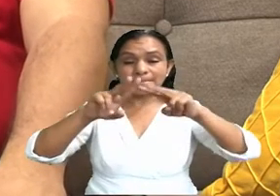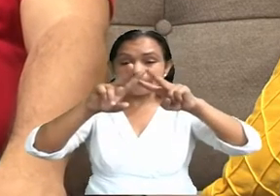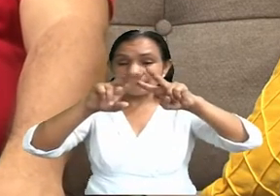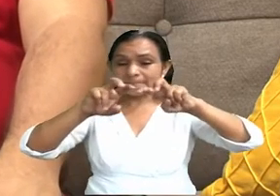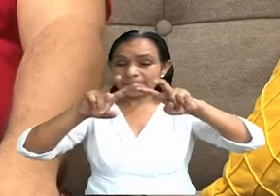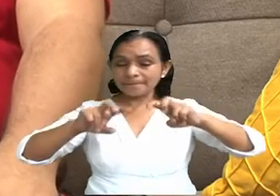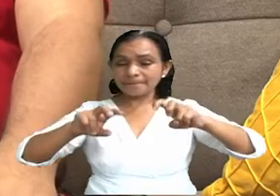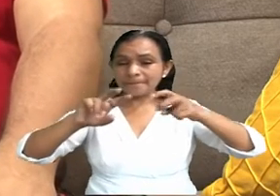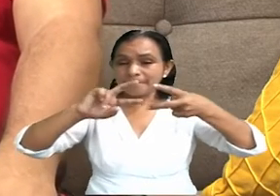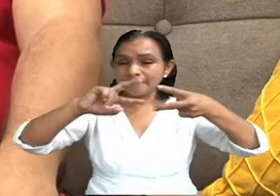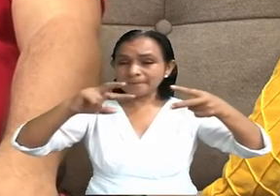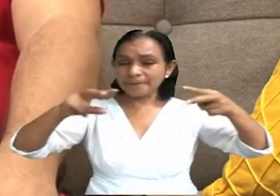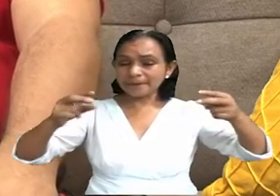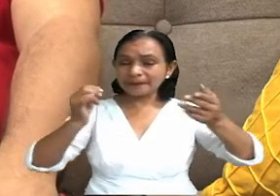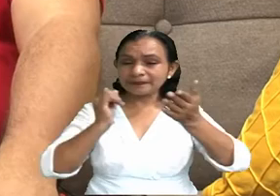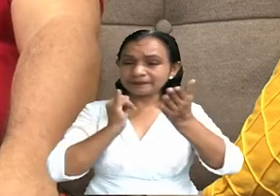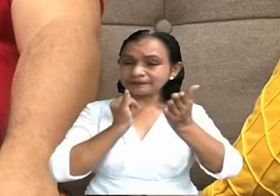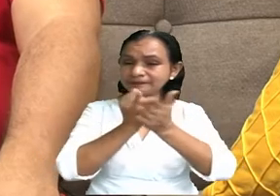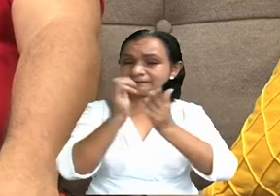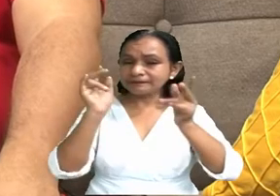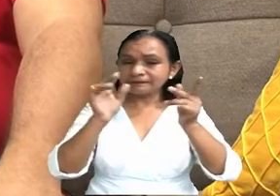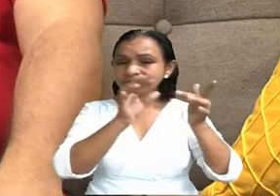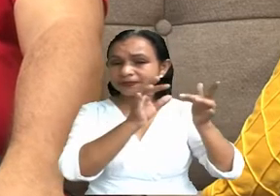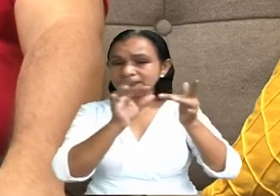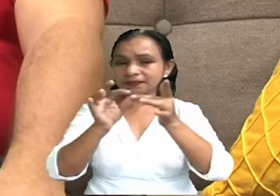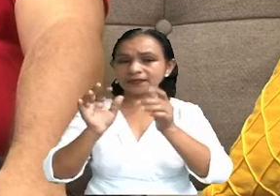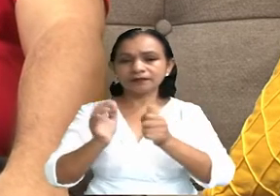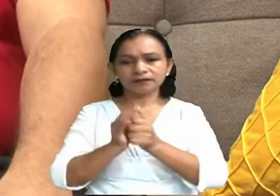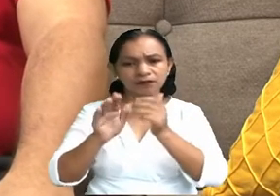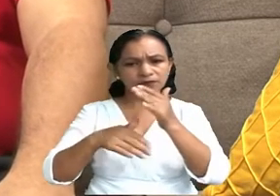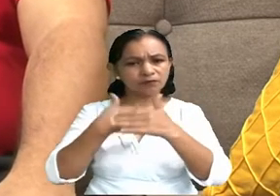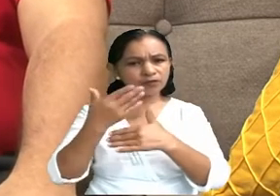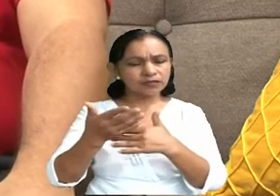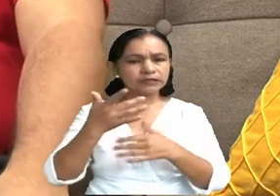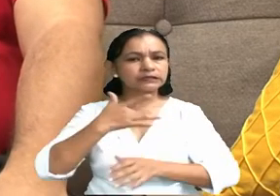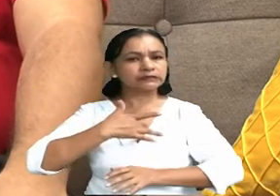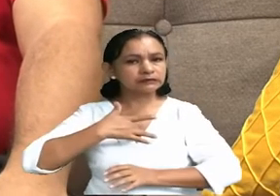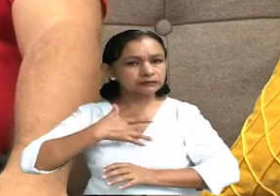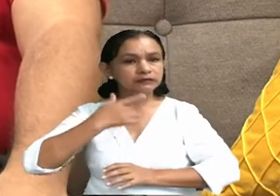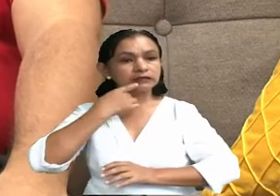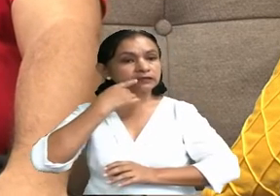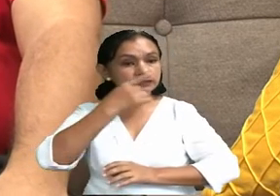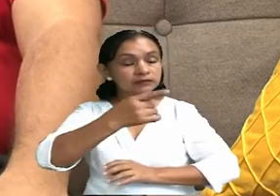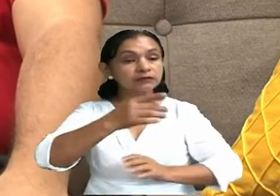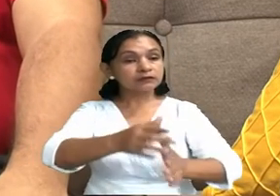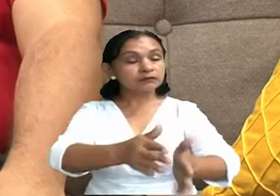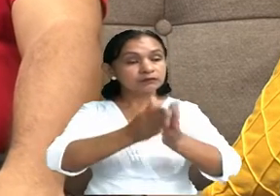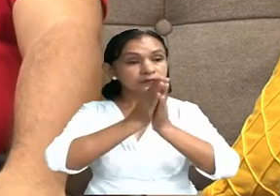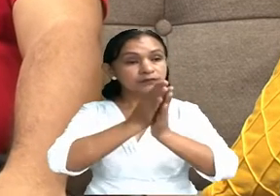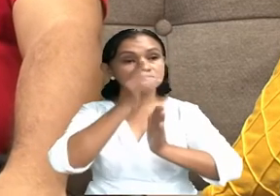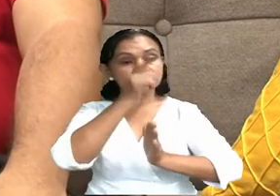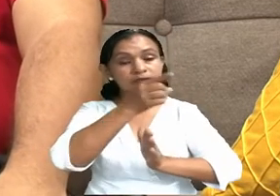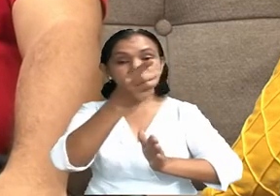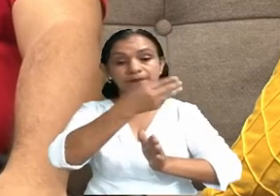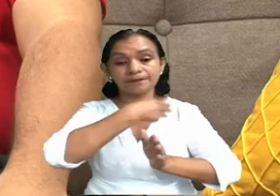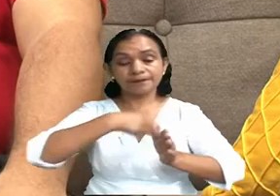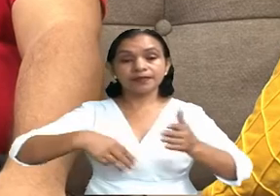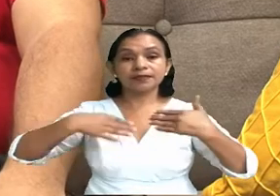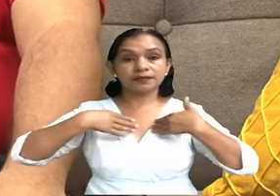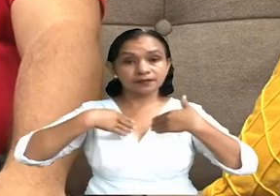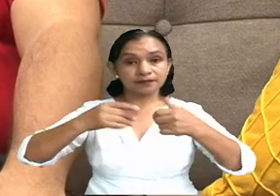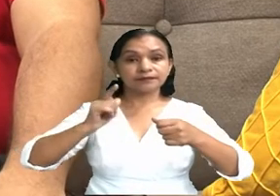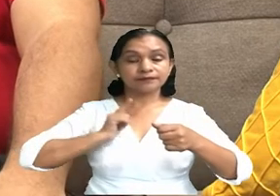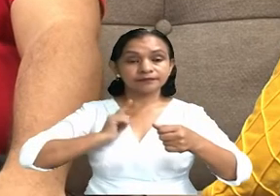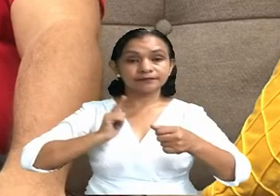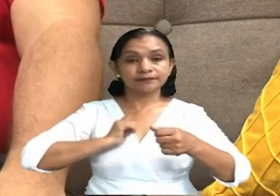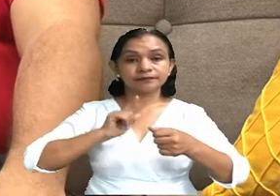Entonces, a raíz de los hallazgos del programa Todos con Vos, se vio esa necesidad y actualmente el Ministerio de Salud ya cuenta